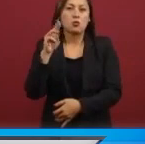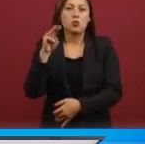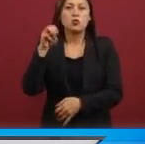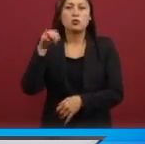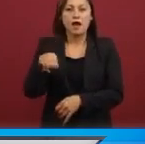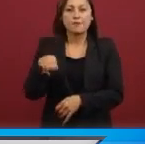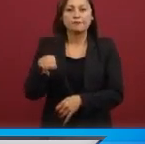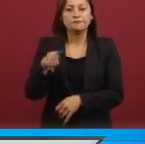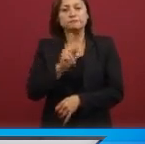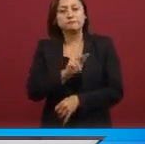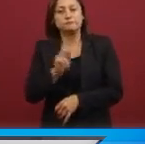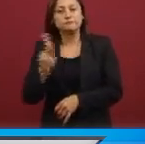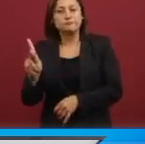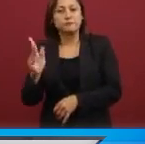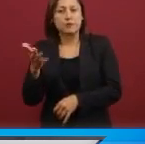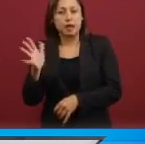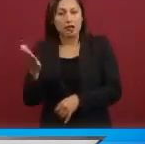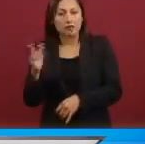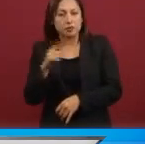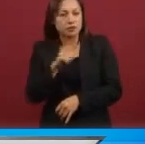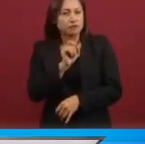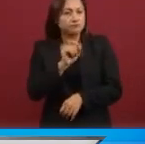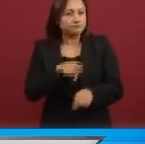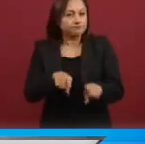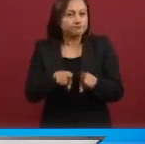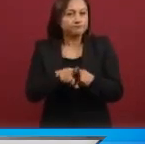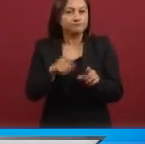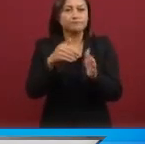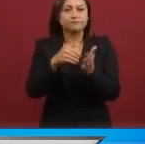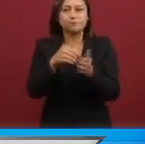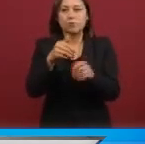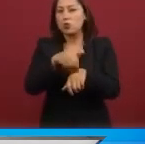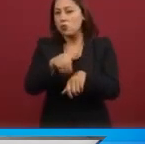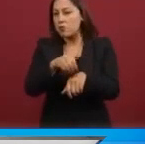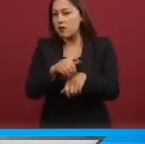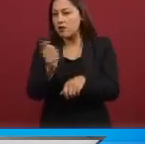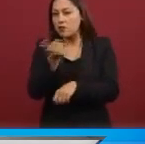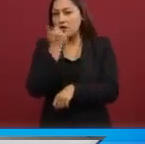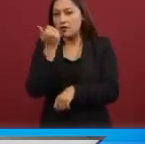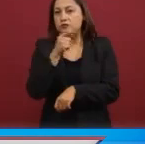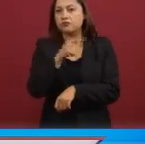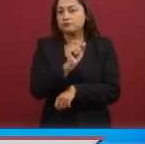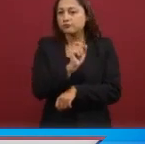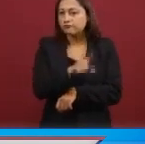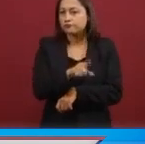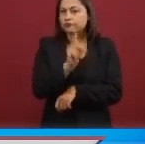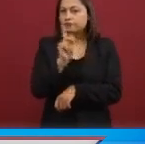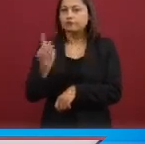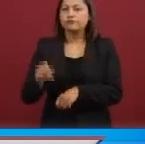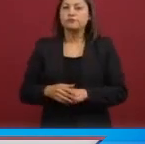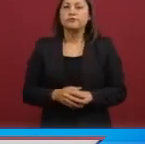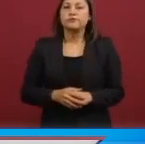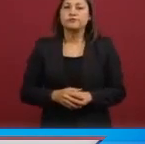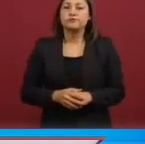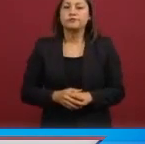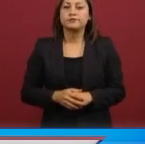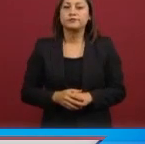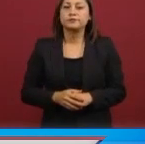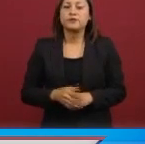que es más o menos el número de alumnos que tiene la UNAM, en los